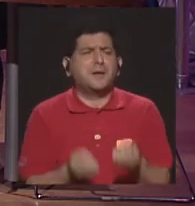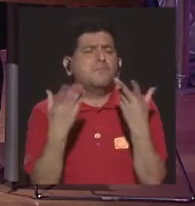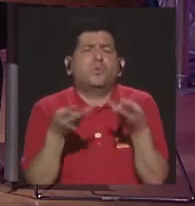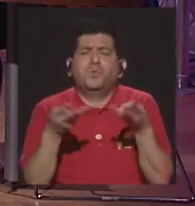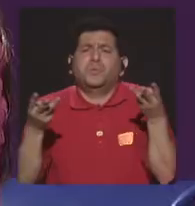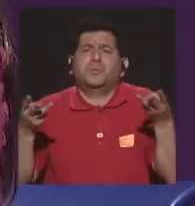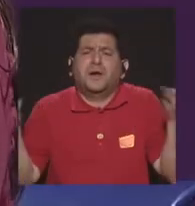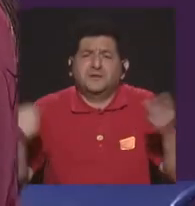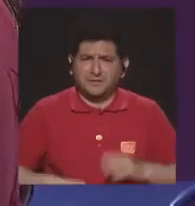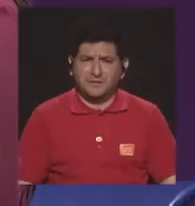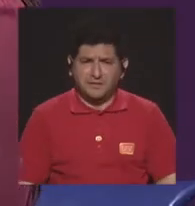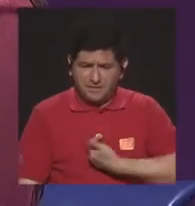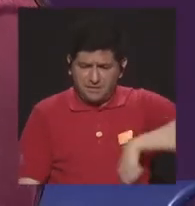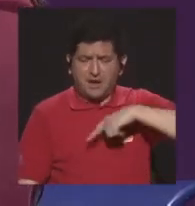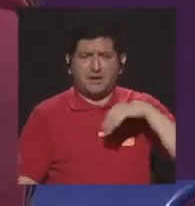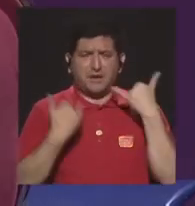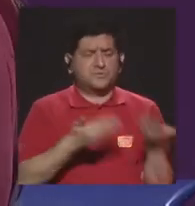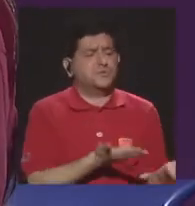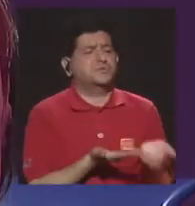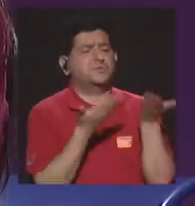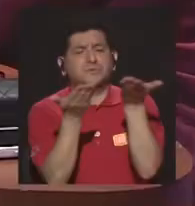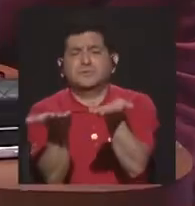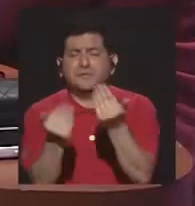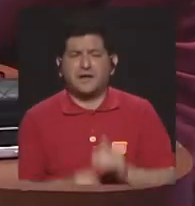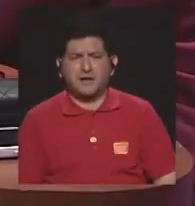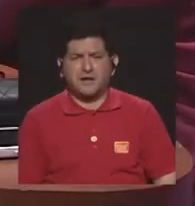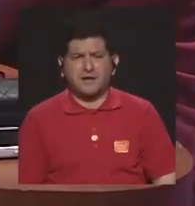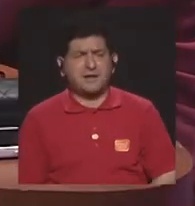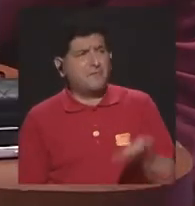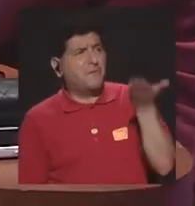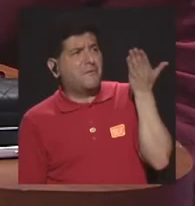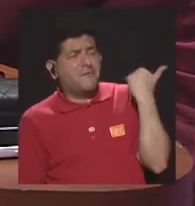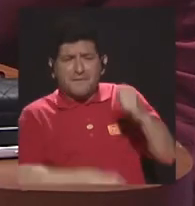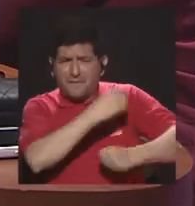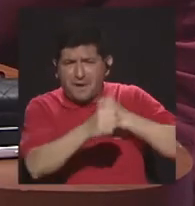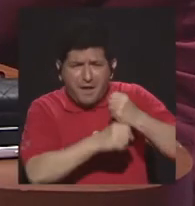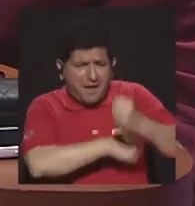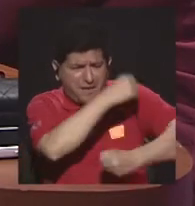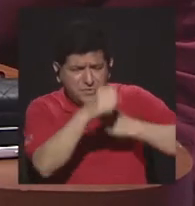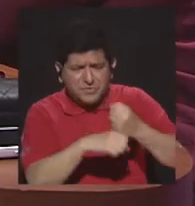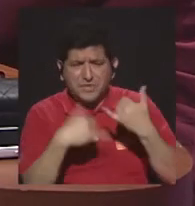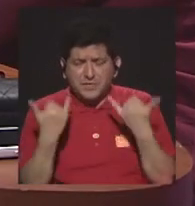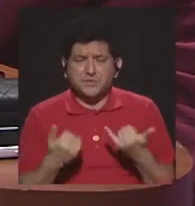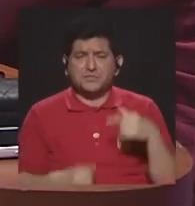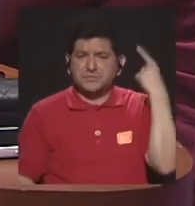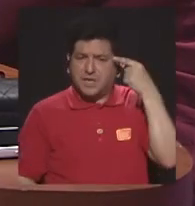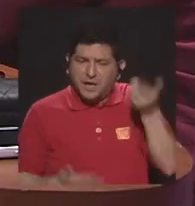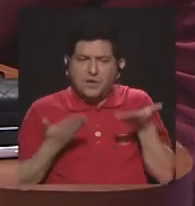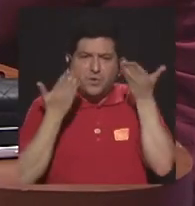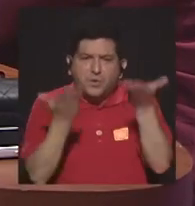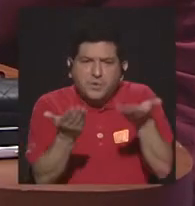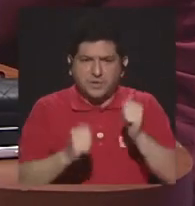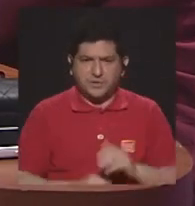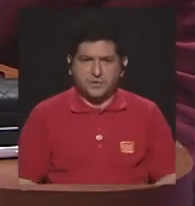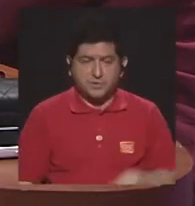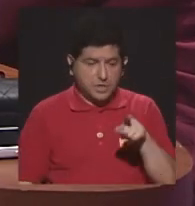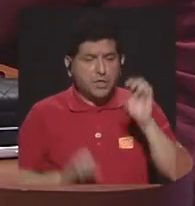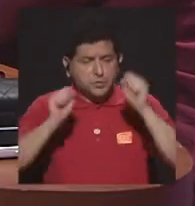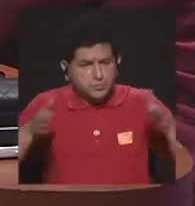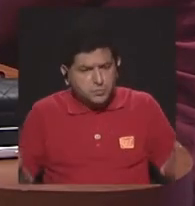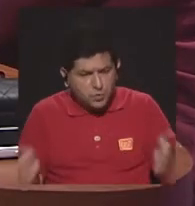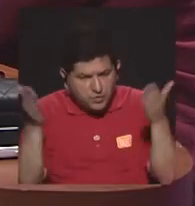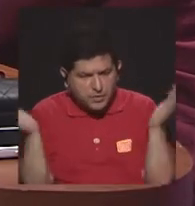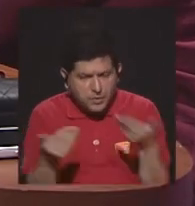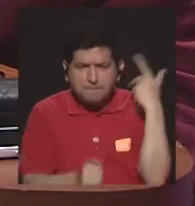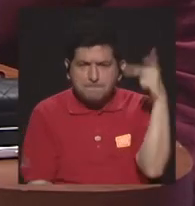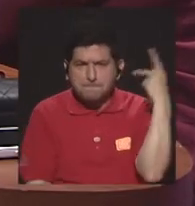insumos que hemos puesto a disposición desde hace varias décadas de los estados para que impulsen